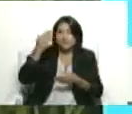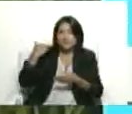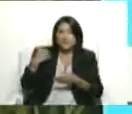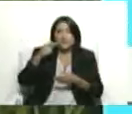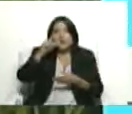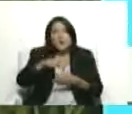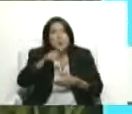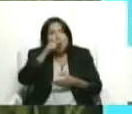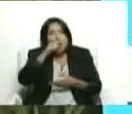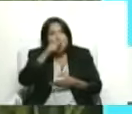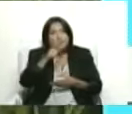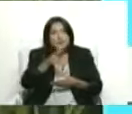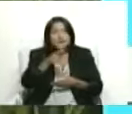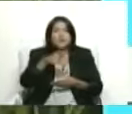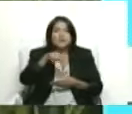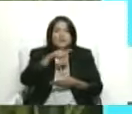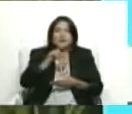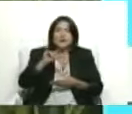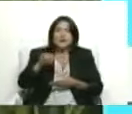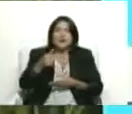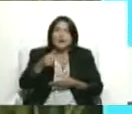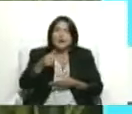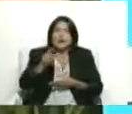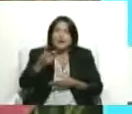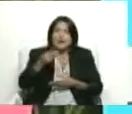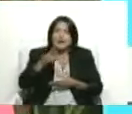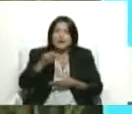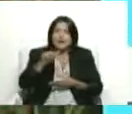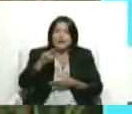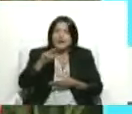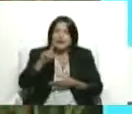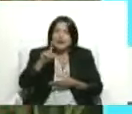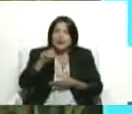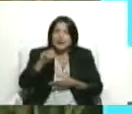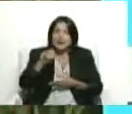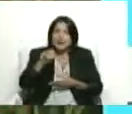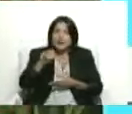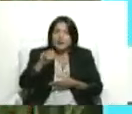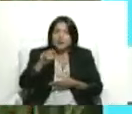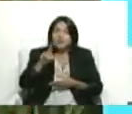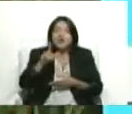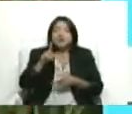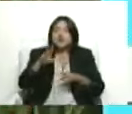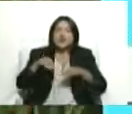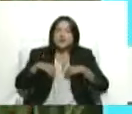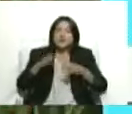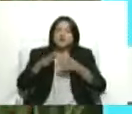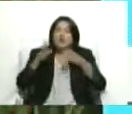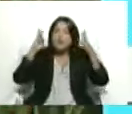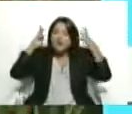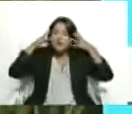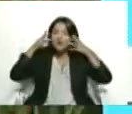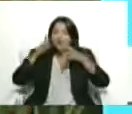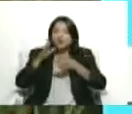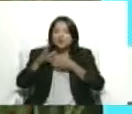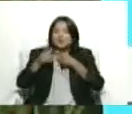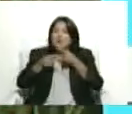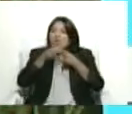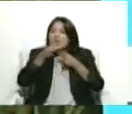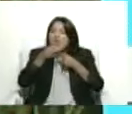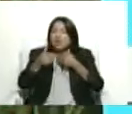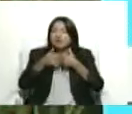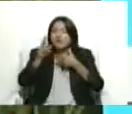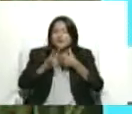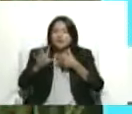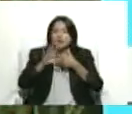Blake, también atacando las declaraciones del secretario del Ministerio de las Colonias, mal llamado OEA, en la que le decía